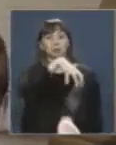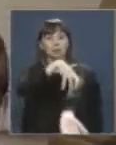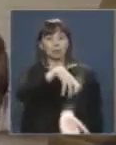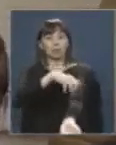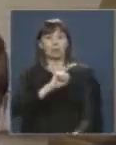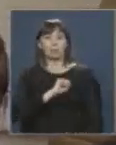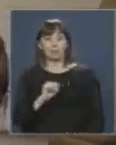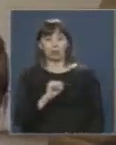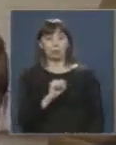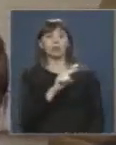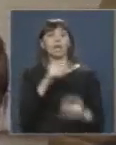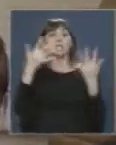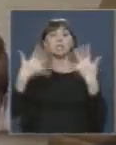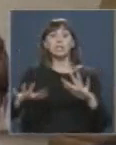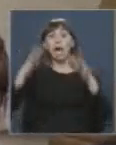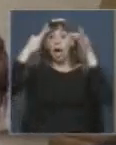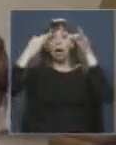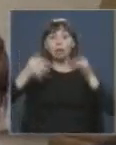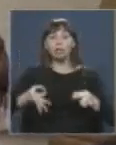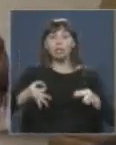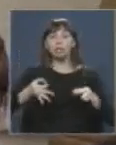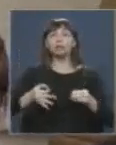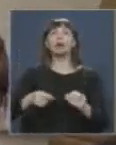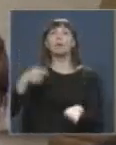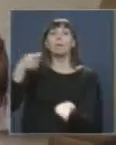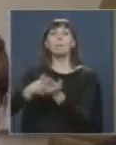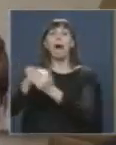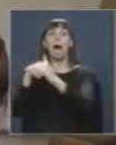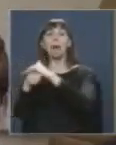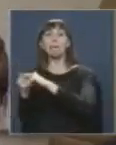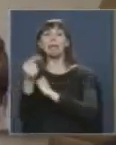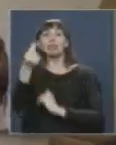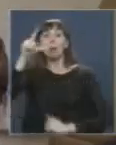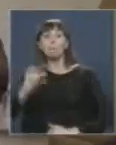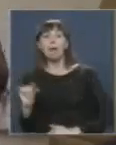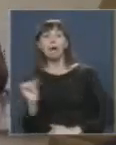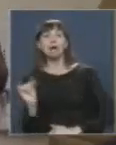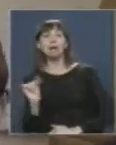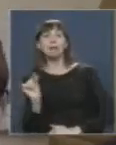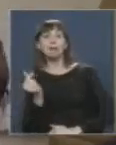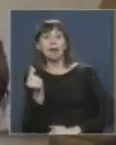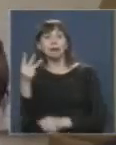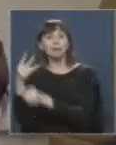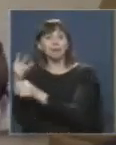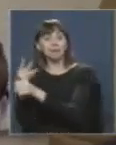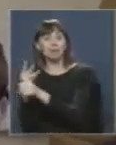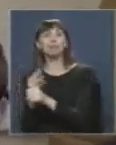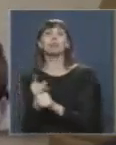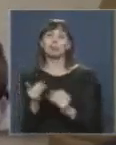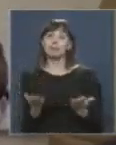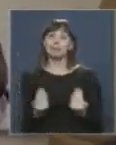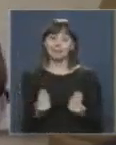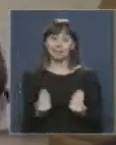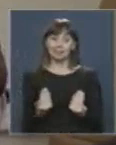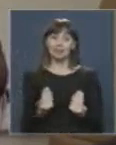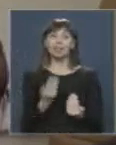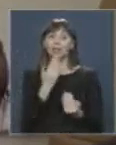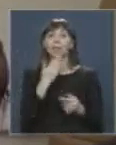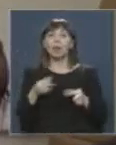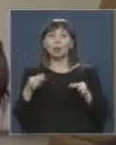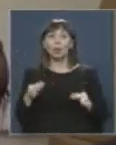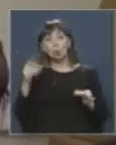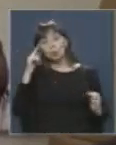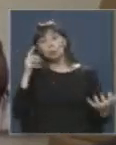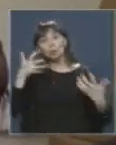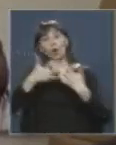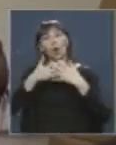metropolitana esta medida se implementó en los pasajes del Metro de Santiago, razón por la cual no solo es una medida necesaria, sino justa y coherente